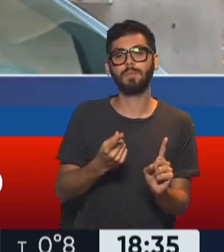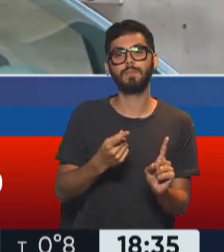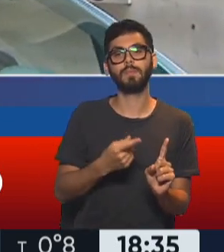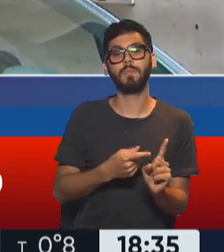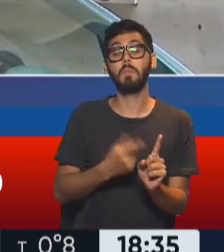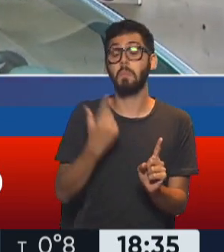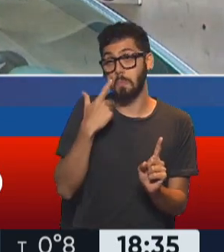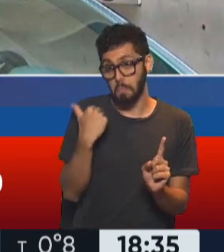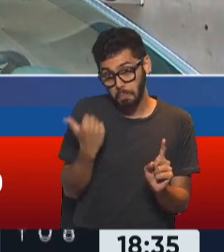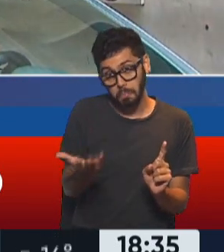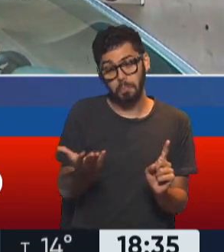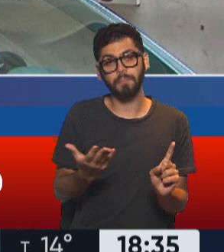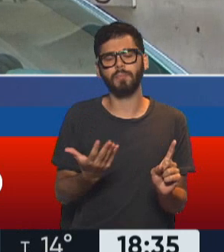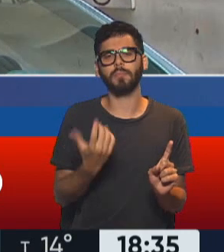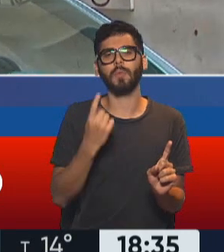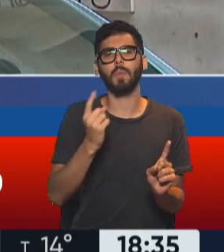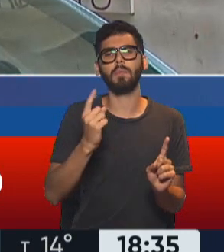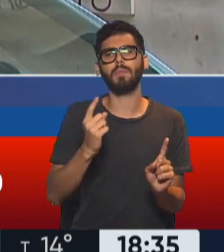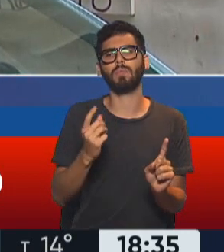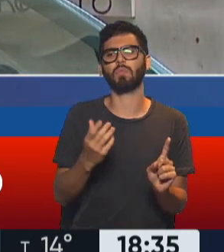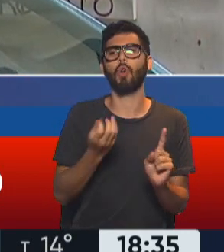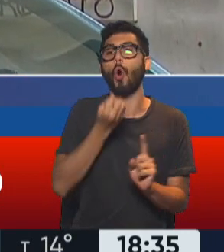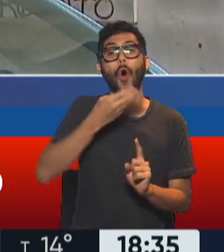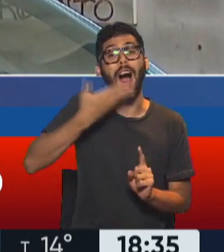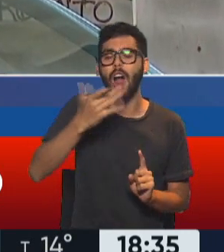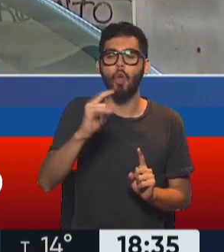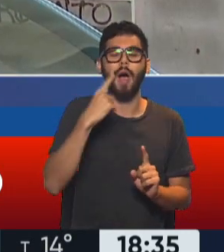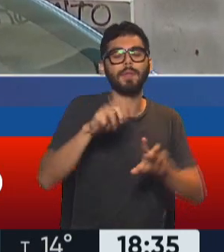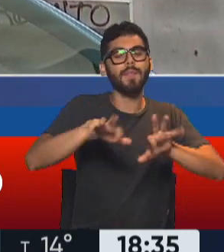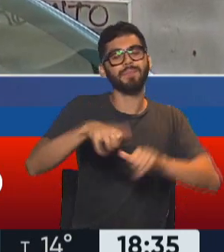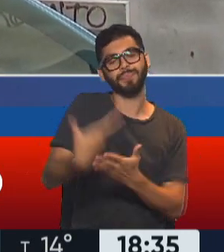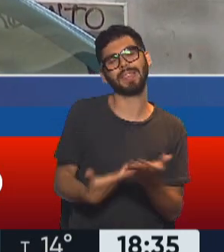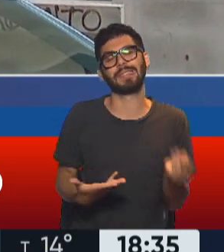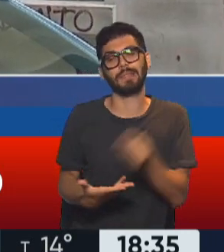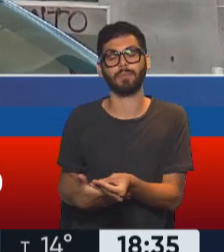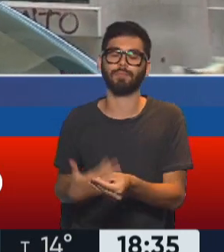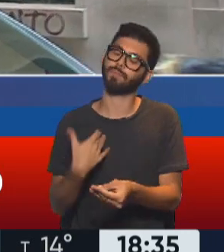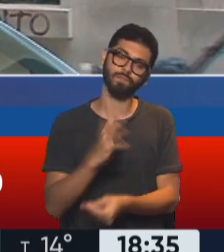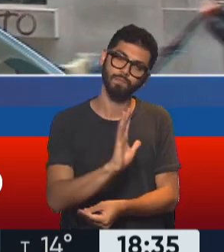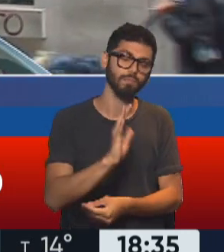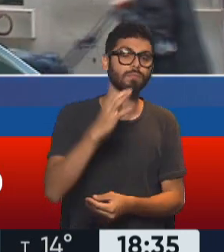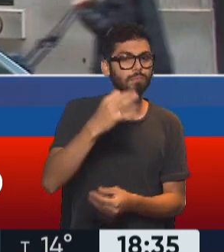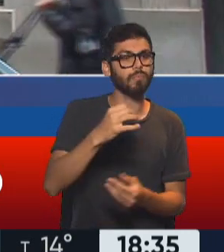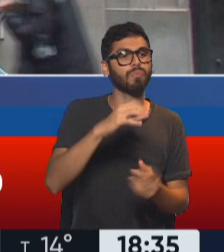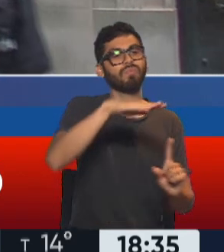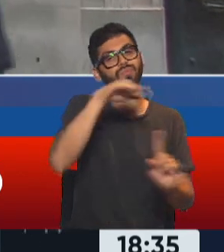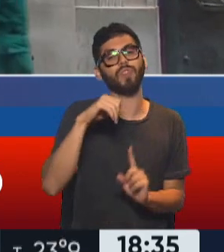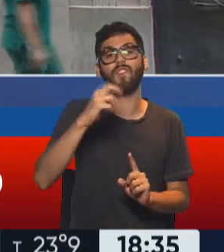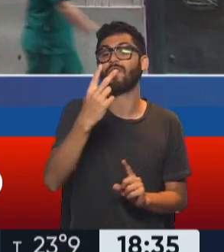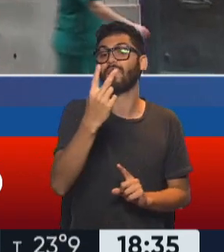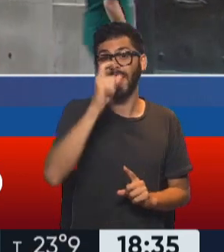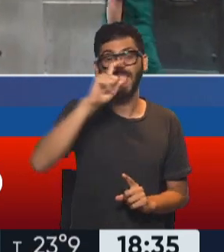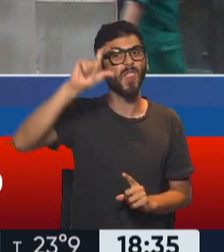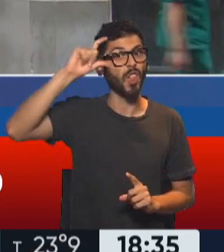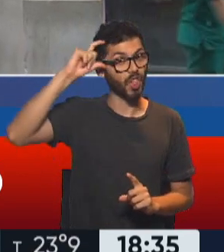de un escrito. Lo cierto es que fue citado nuevamente para el próximo 27 de este mes.